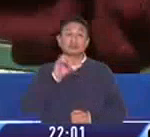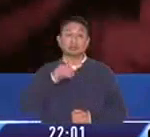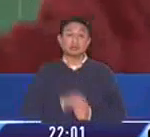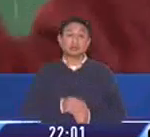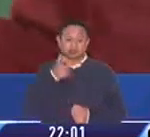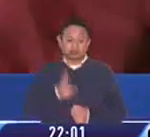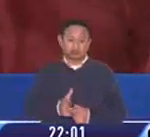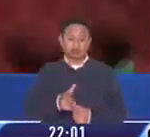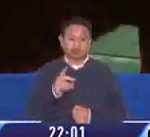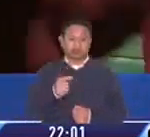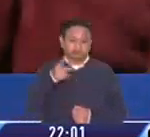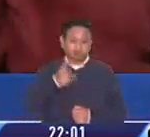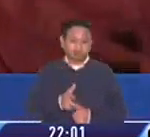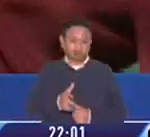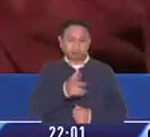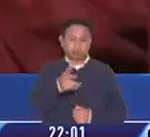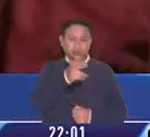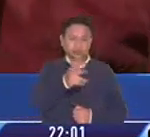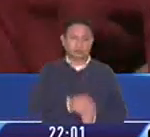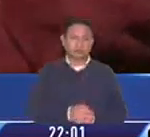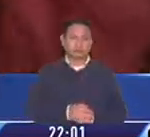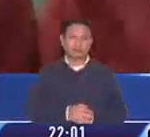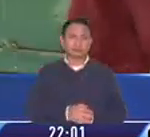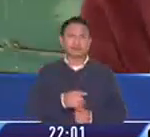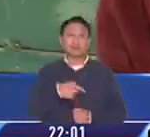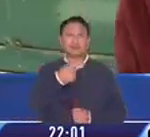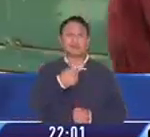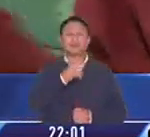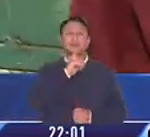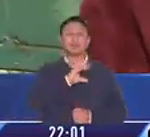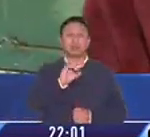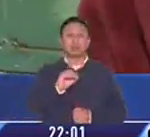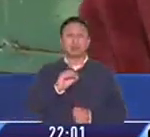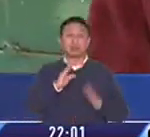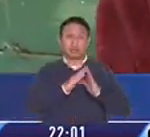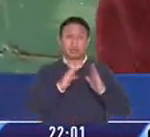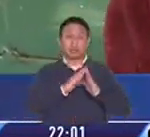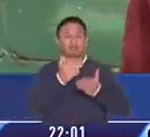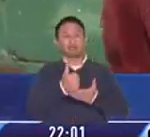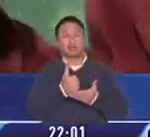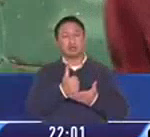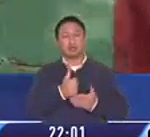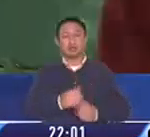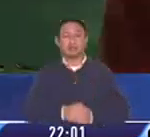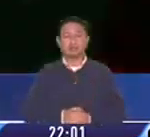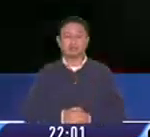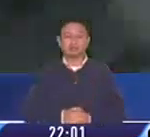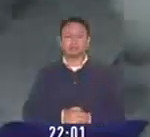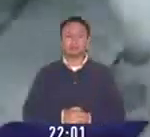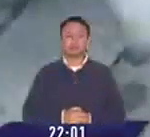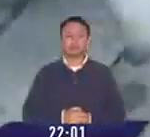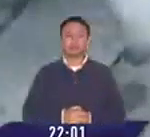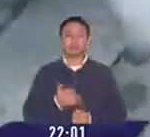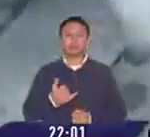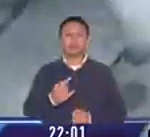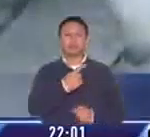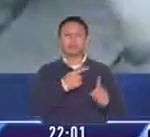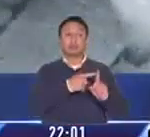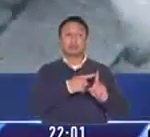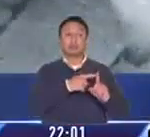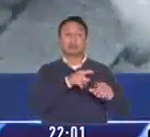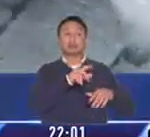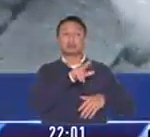avanza a acelerar el carro, se va por allá y avanza a llegar en la casa de mi otro tío para pedir auxilio, para llevarle al hospital. Hoy el ciudadano de